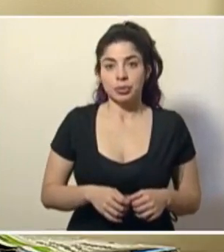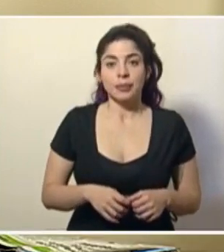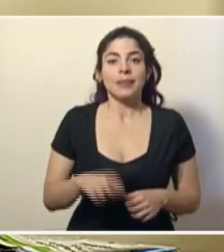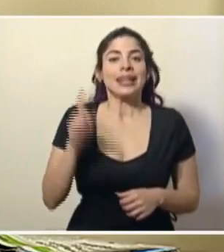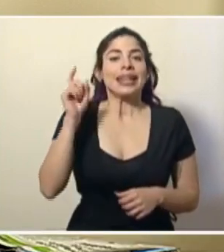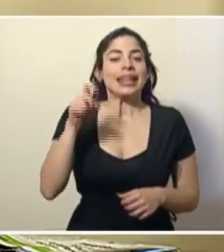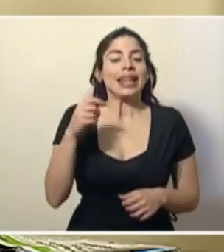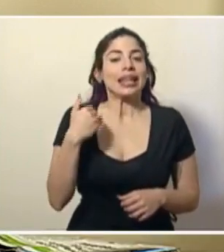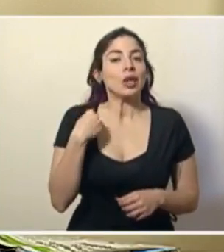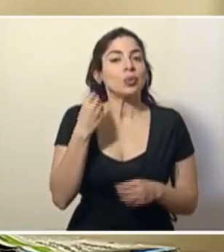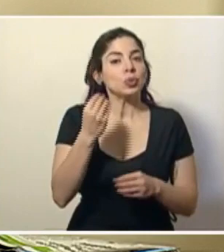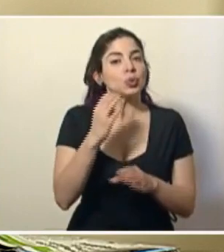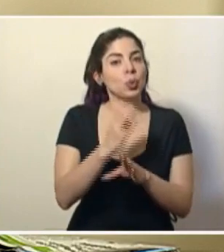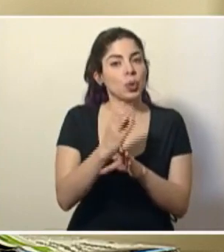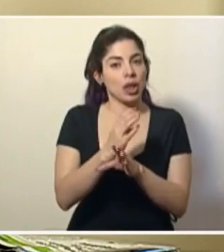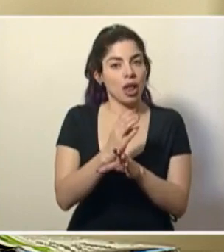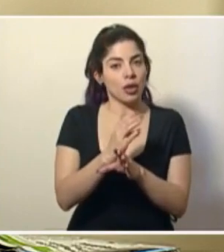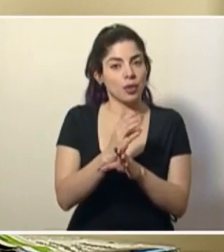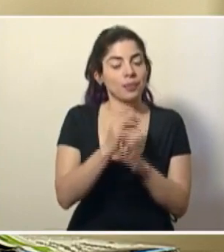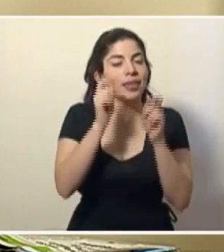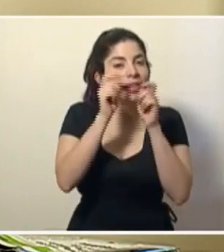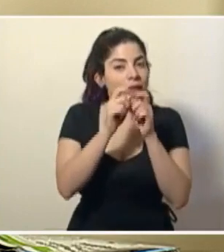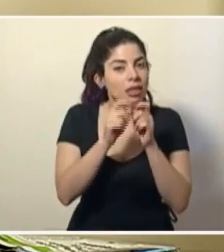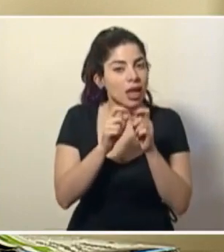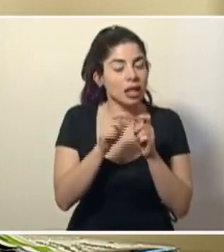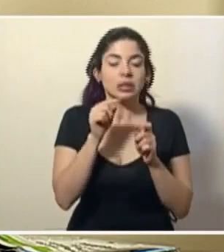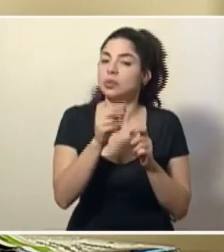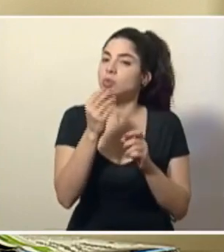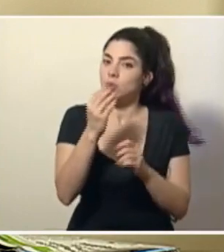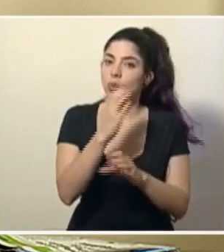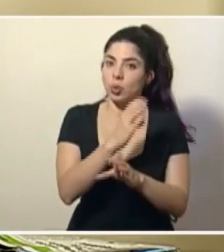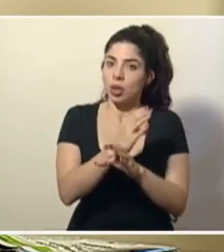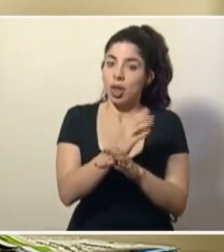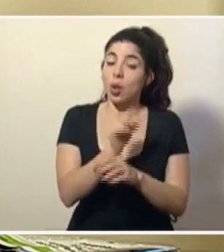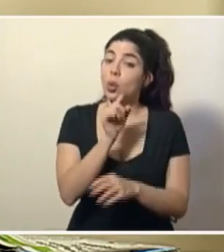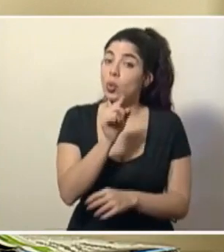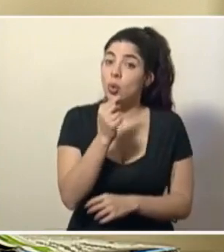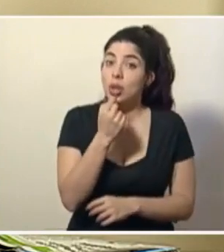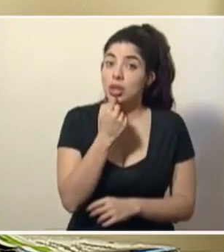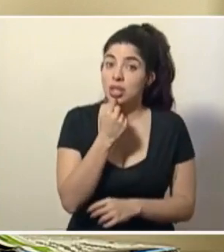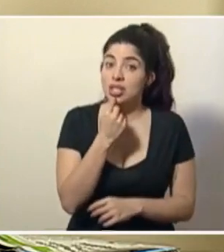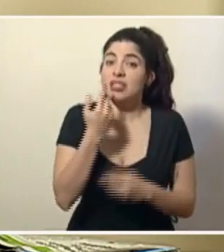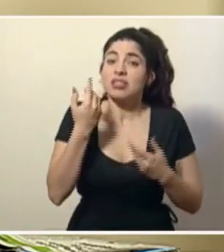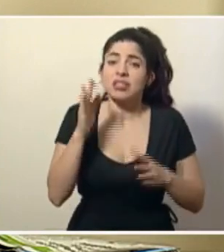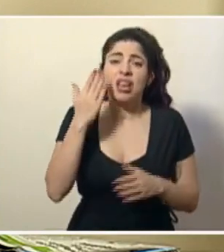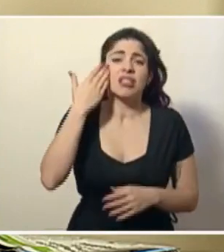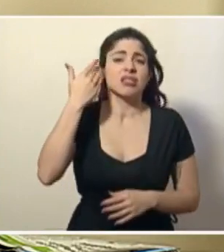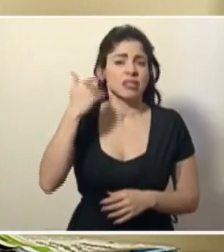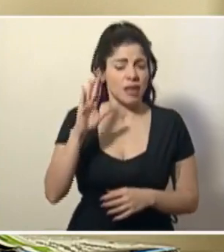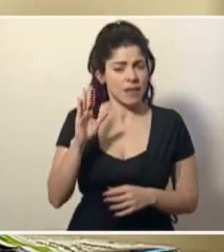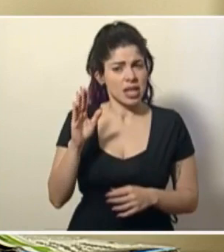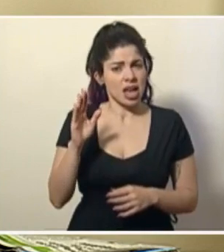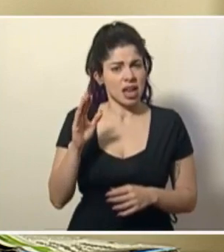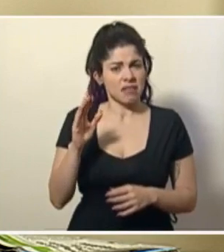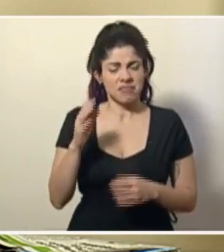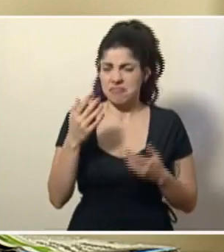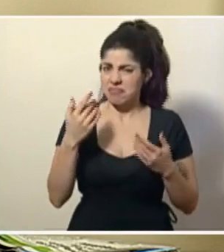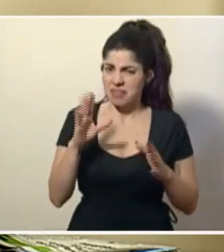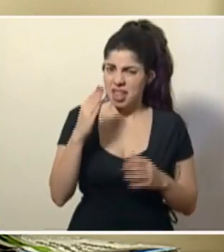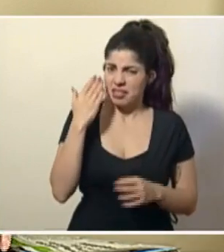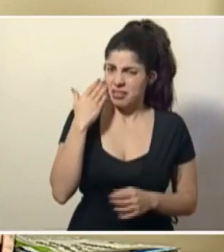hay que tener mucho cuidado con los detalles. Usted dice que ya se sabía